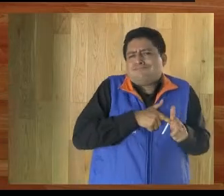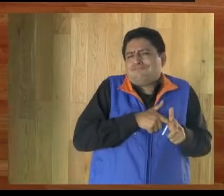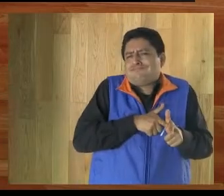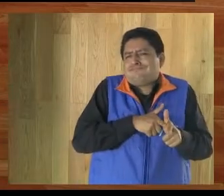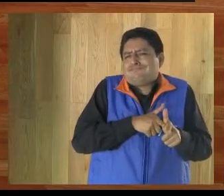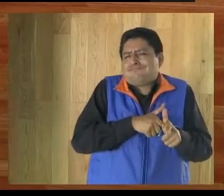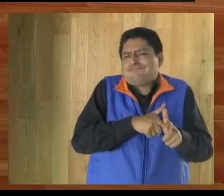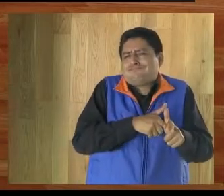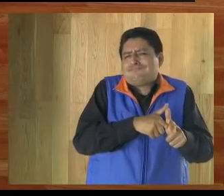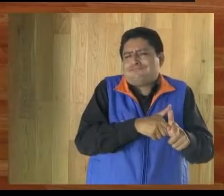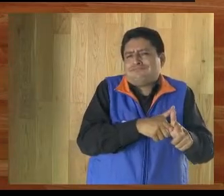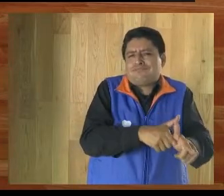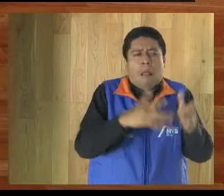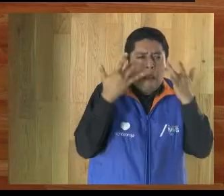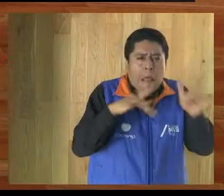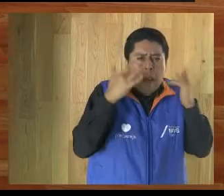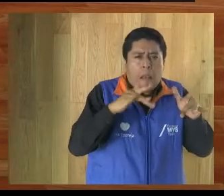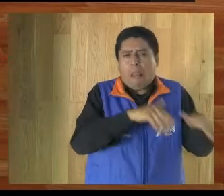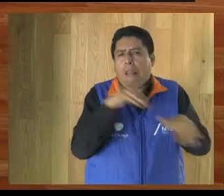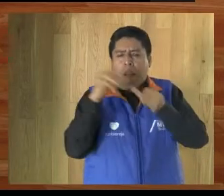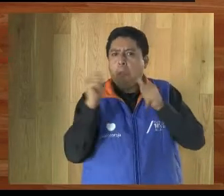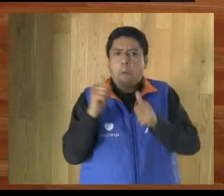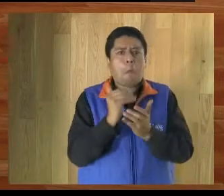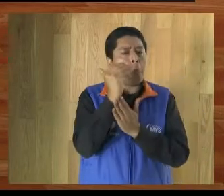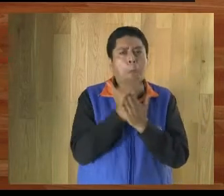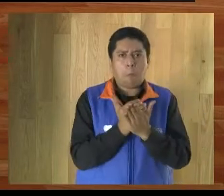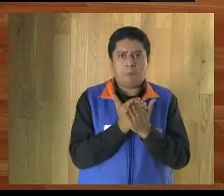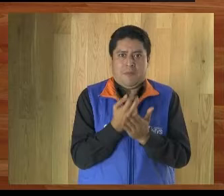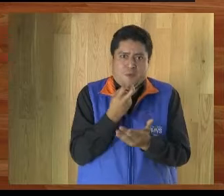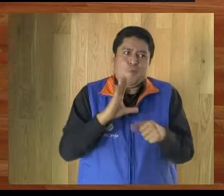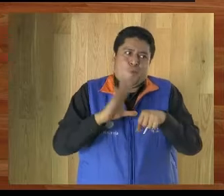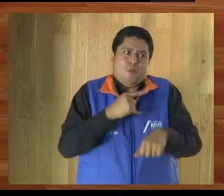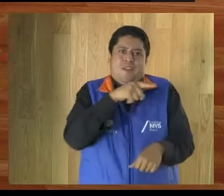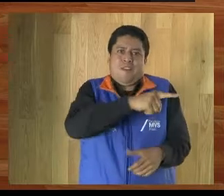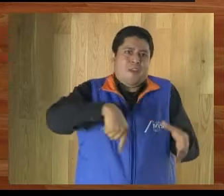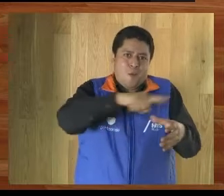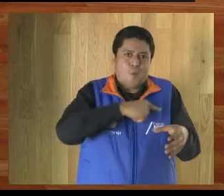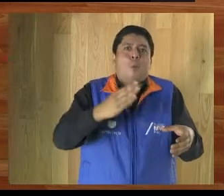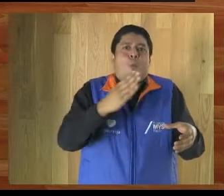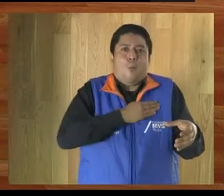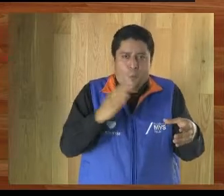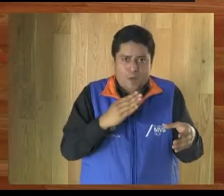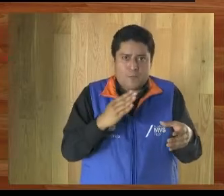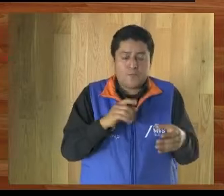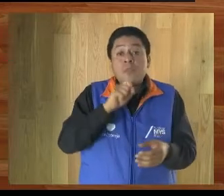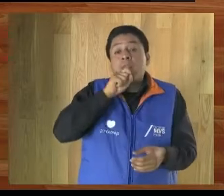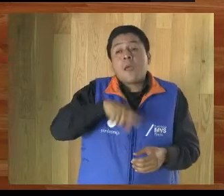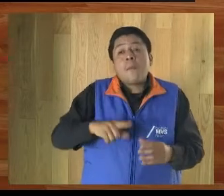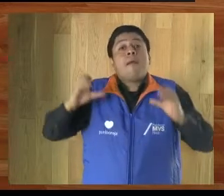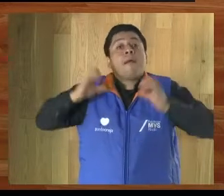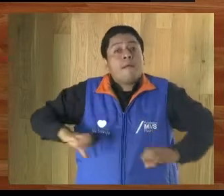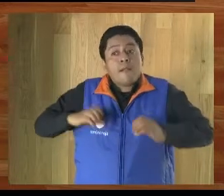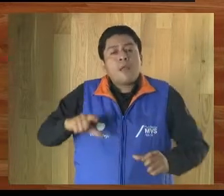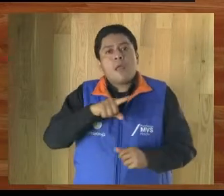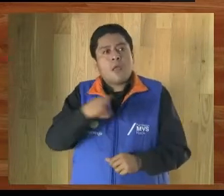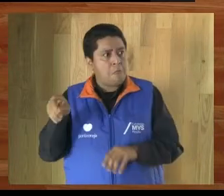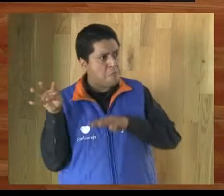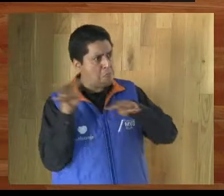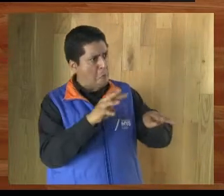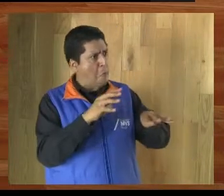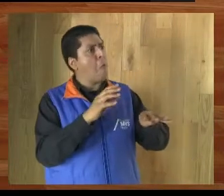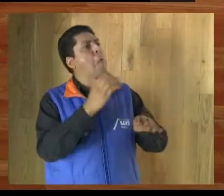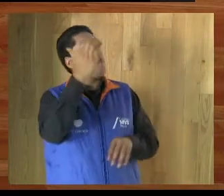es auténtica y si es una buena reputación. Atrae a clientes que nos recomiendan. Cuando yo voy a